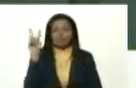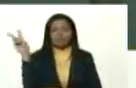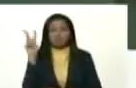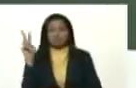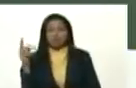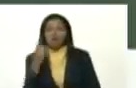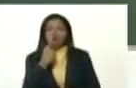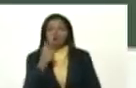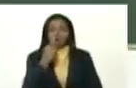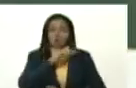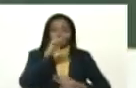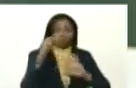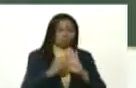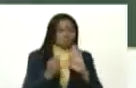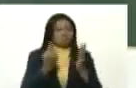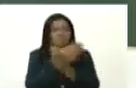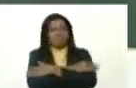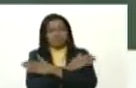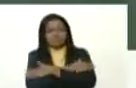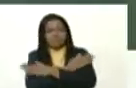rojo, rojito, felicidades.